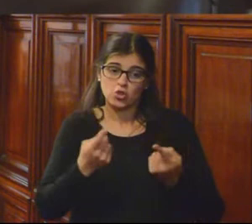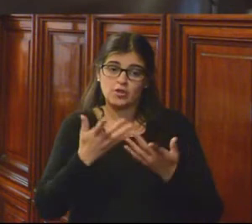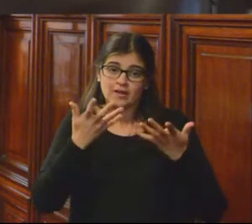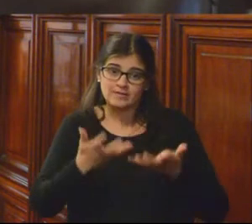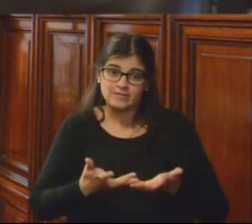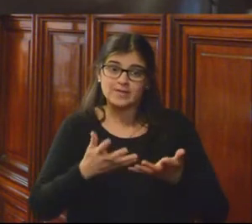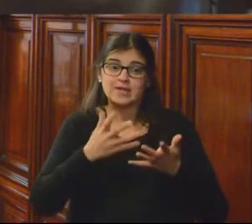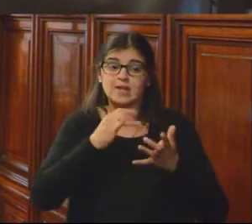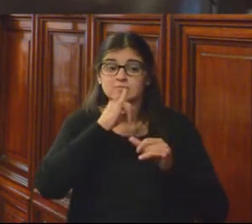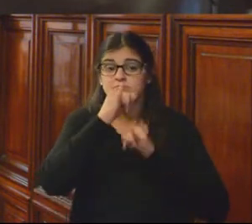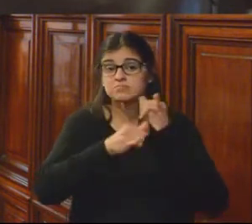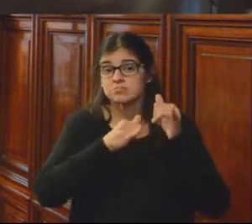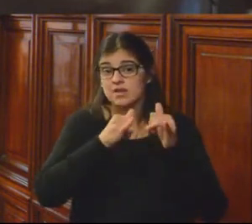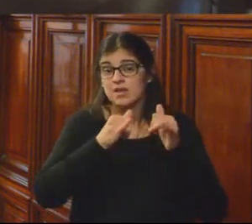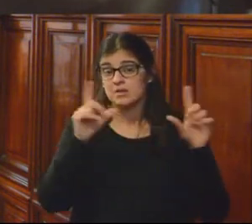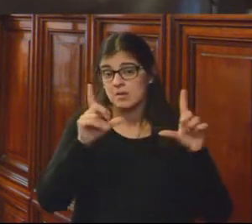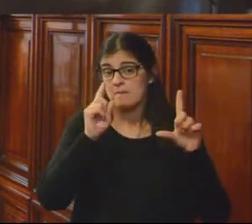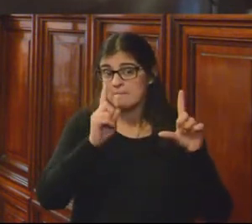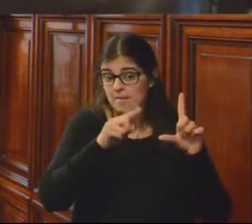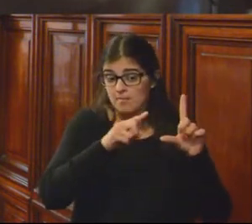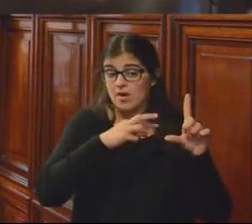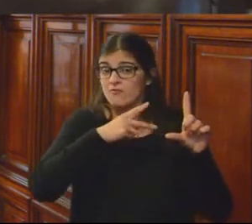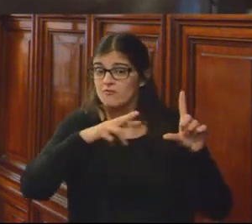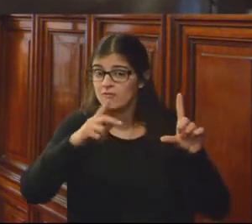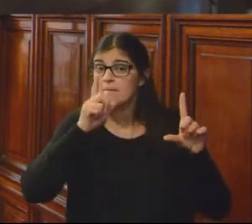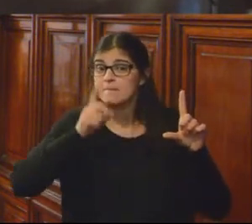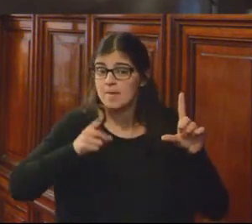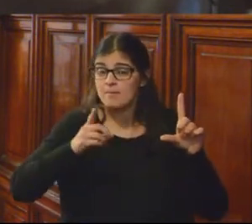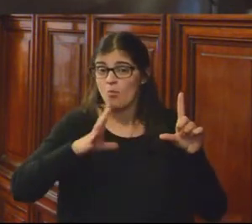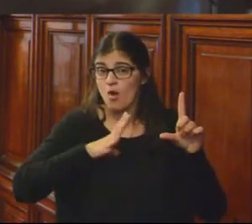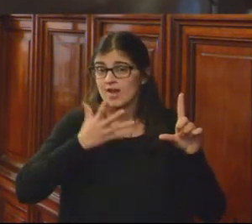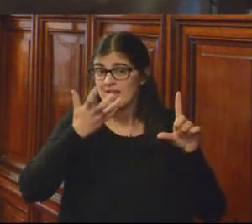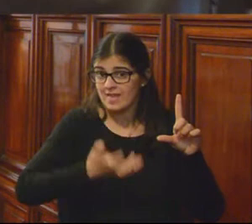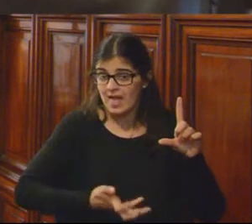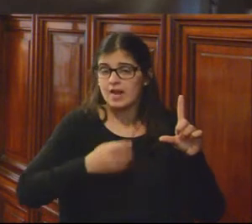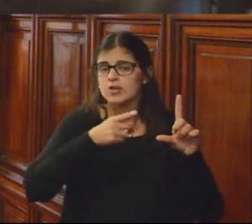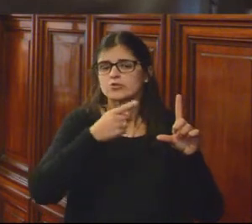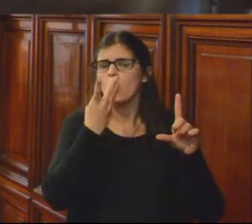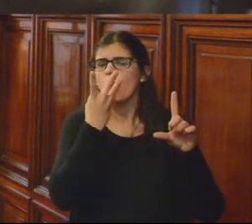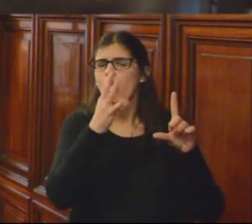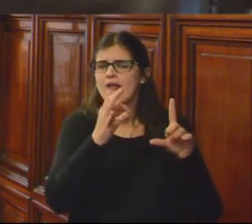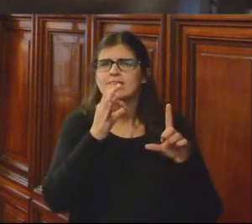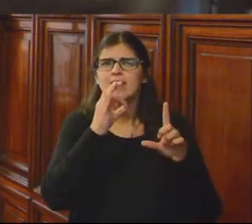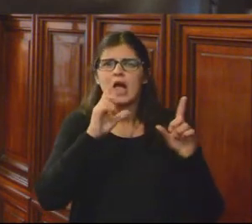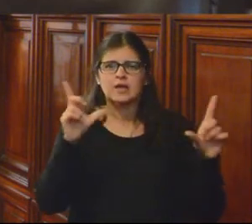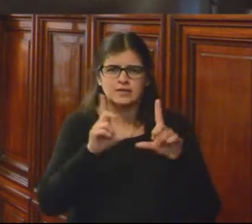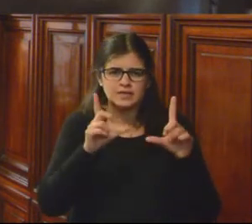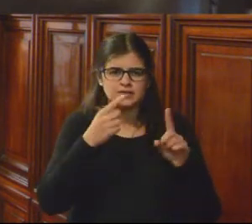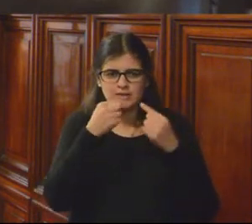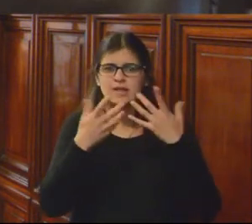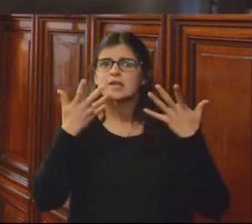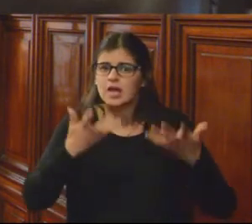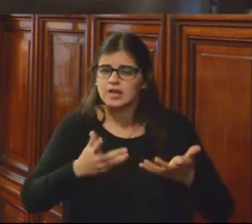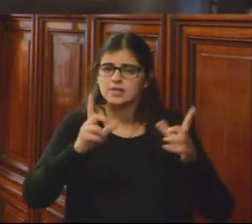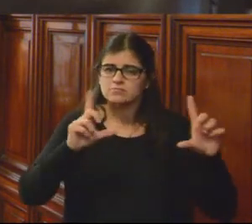estaban emitiendo y quieren seguir emitiendo, porque en general la información que tenemos es que esos 40 y pico de medios de comunicación querían seguir